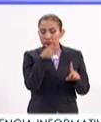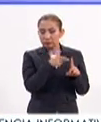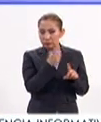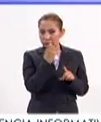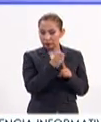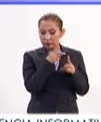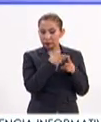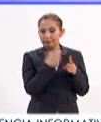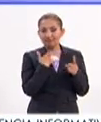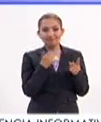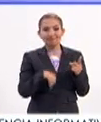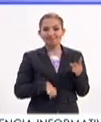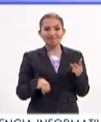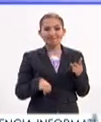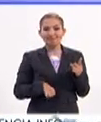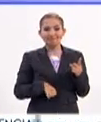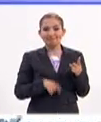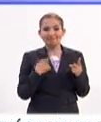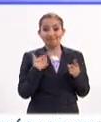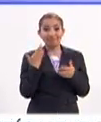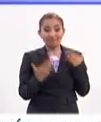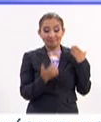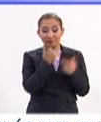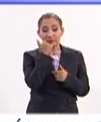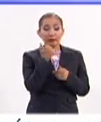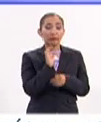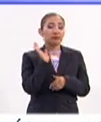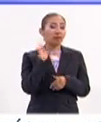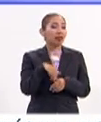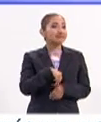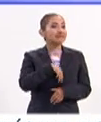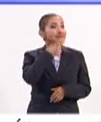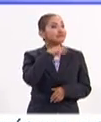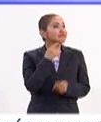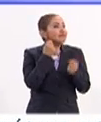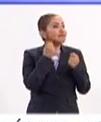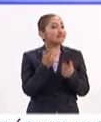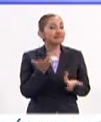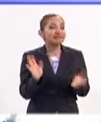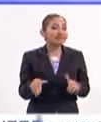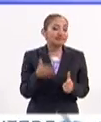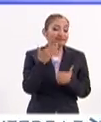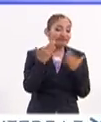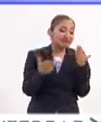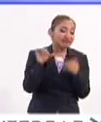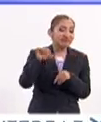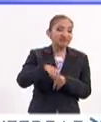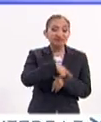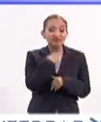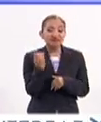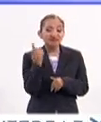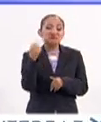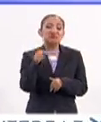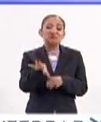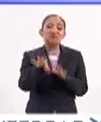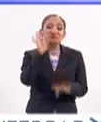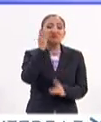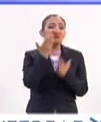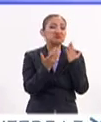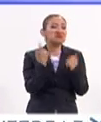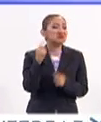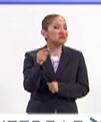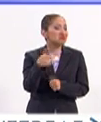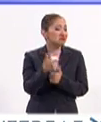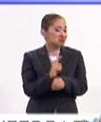el primero, es la falta de interés. O sea, llega un momento en que el alumno pierde el interés del el por qué y el para qué eligió entrar